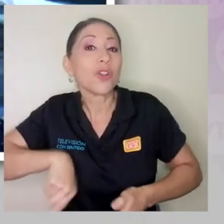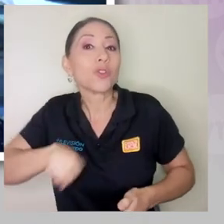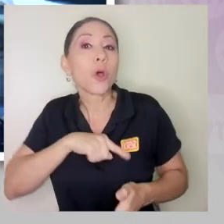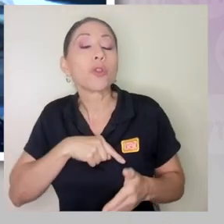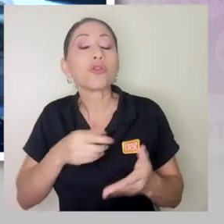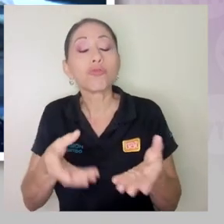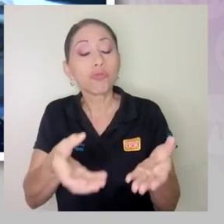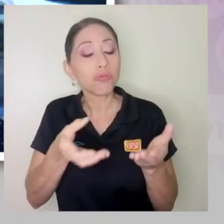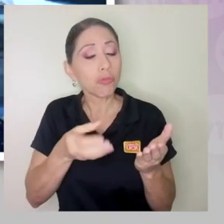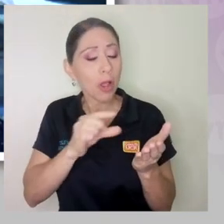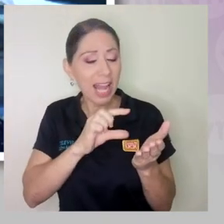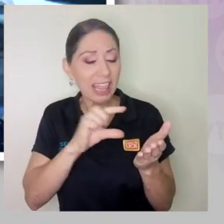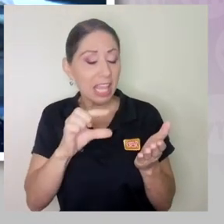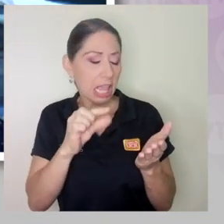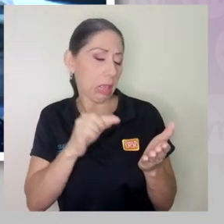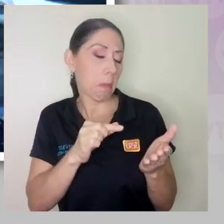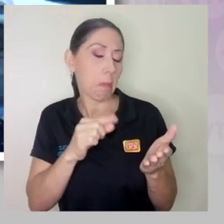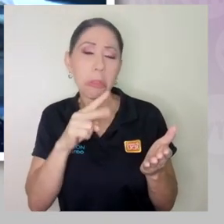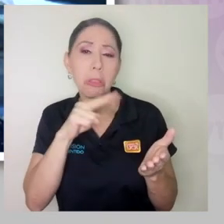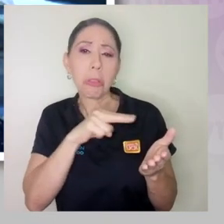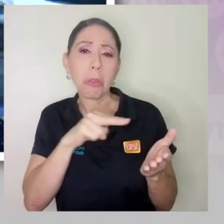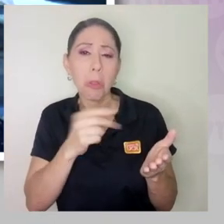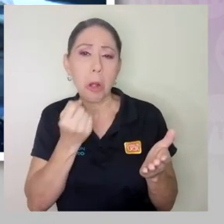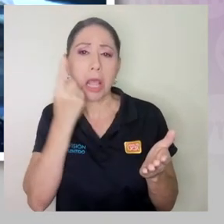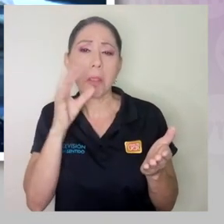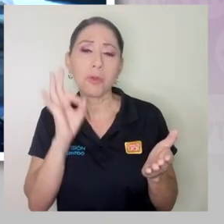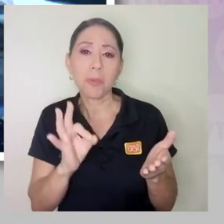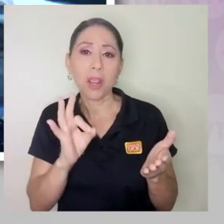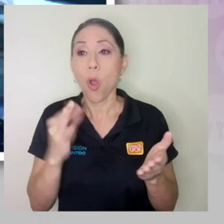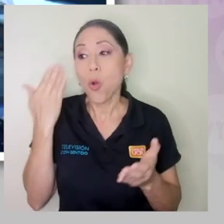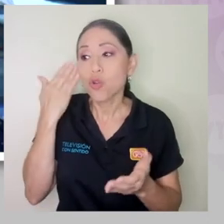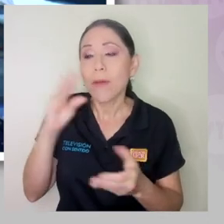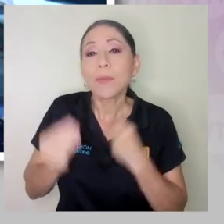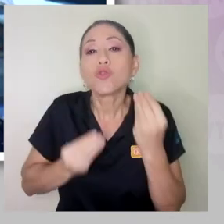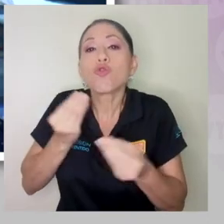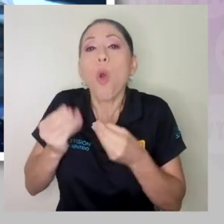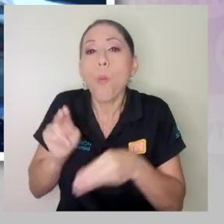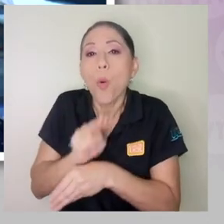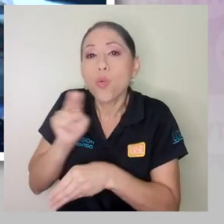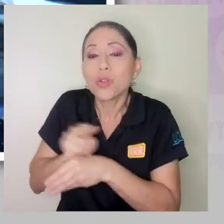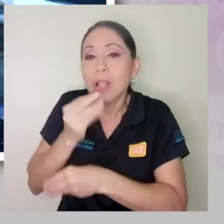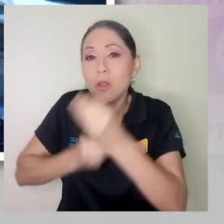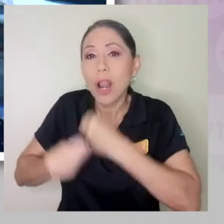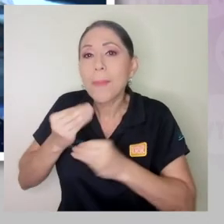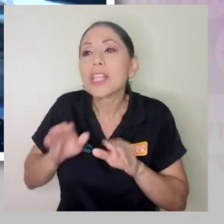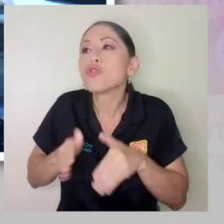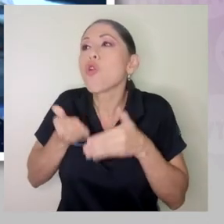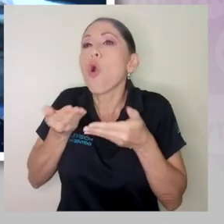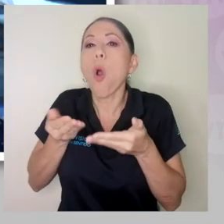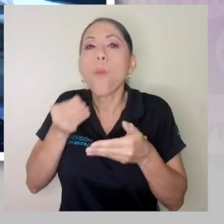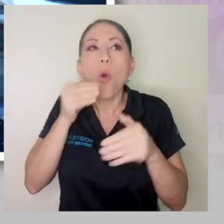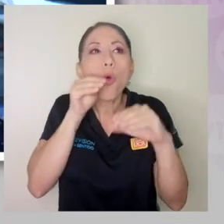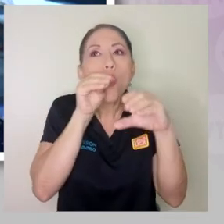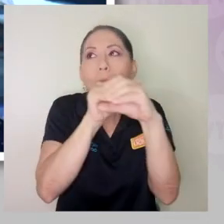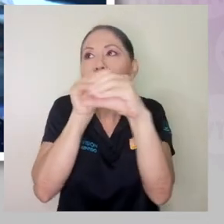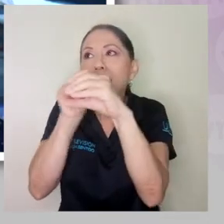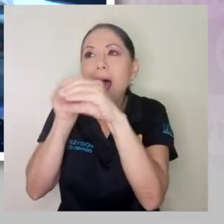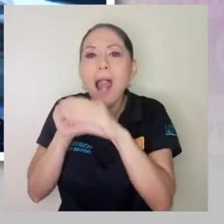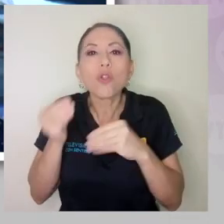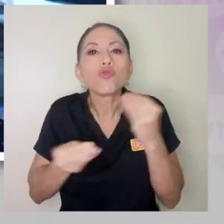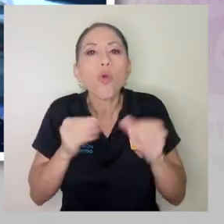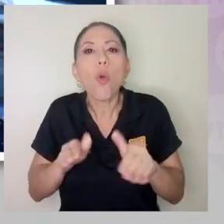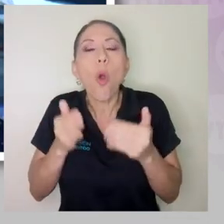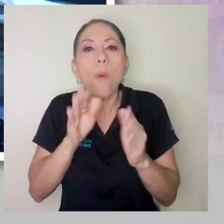una etiqueta, no tenemos conceptos claros de cómo manipular los alimentos, de cómo conservarlos, cómo guardarlos. Entonces,